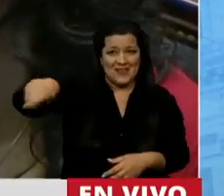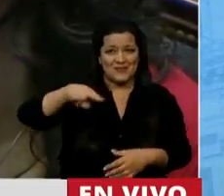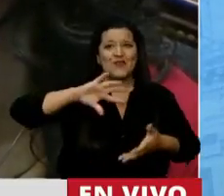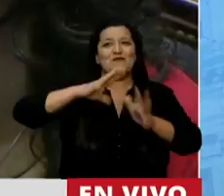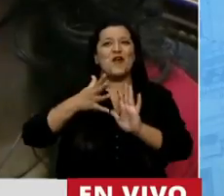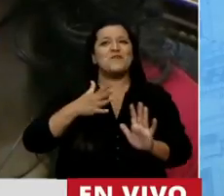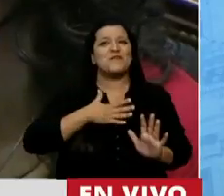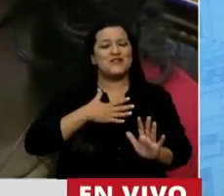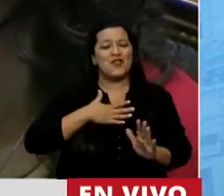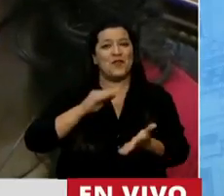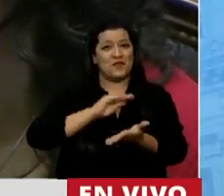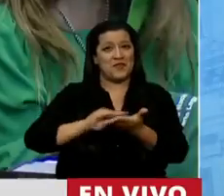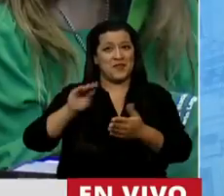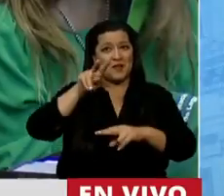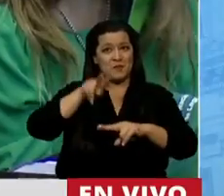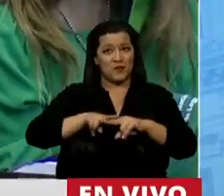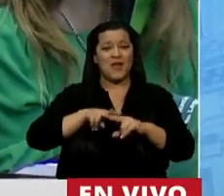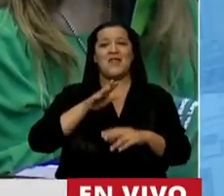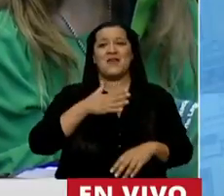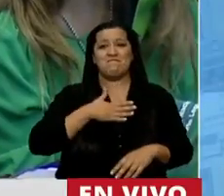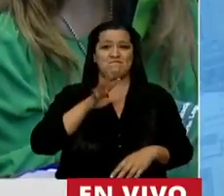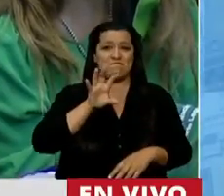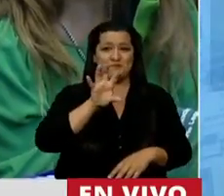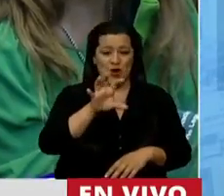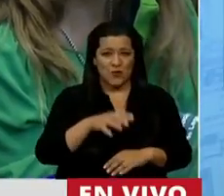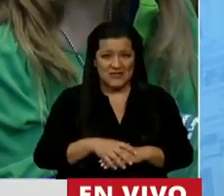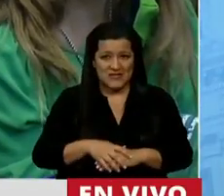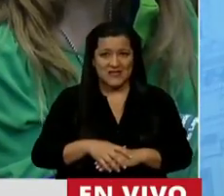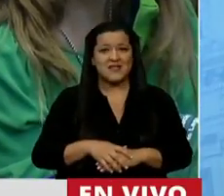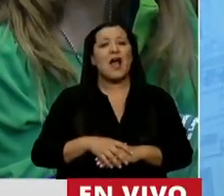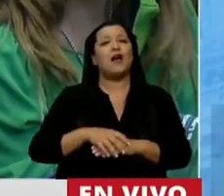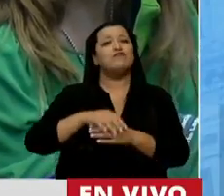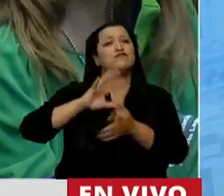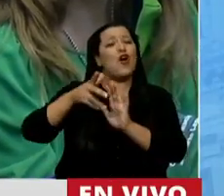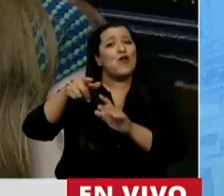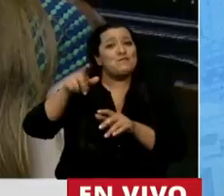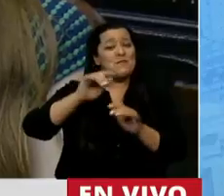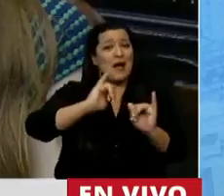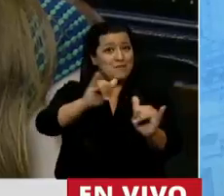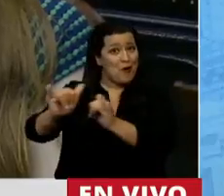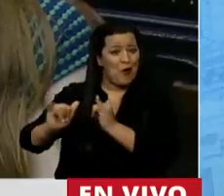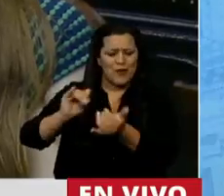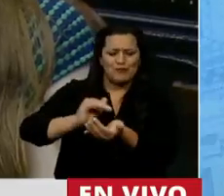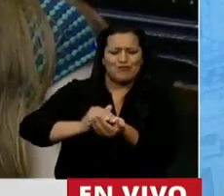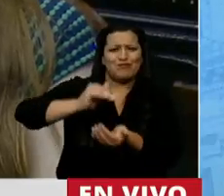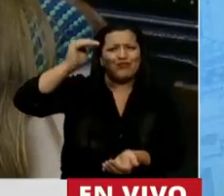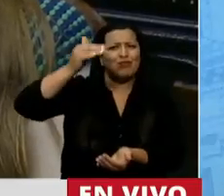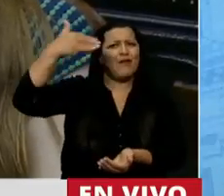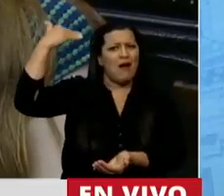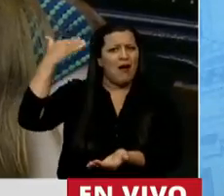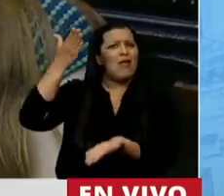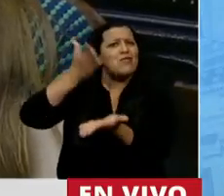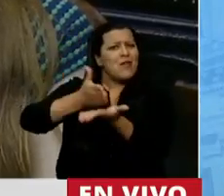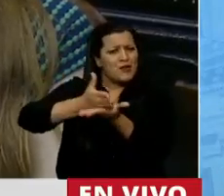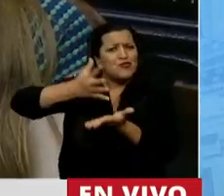como diputada de una provincia, crecieron en un país donde había muchos derechos que ya se